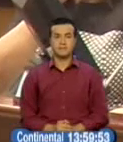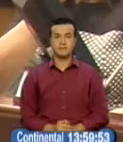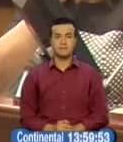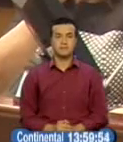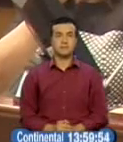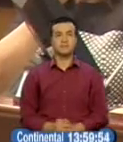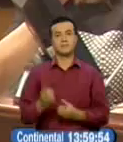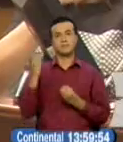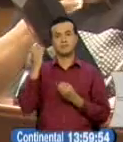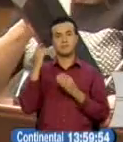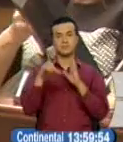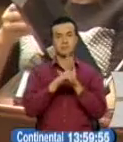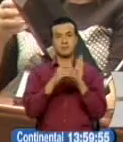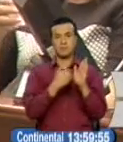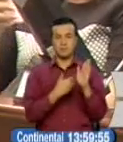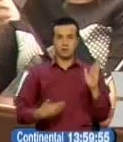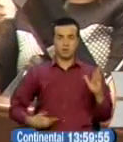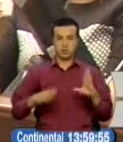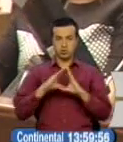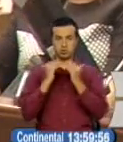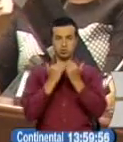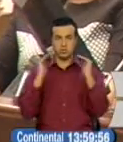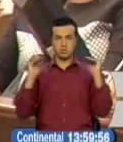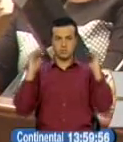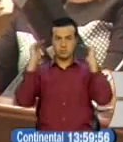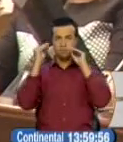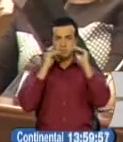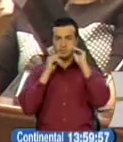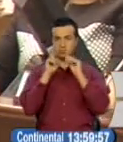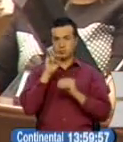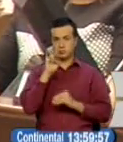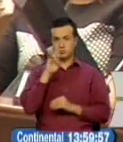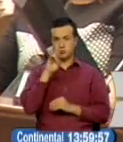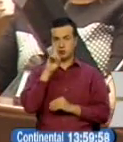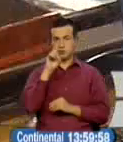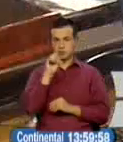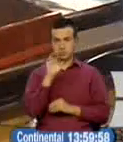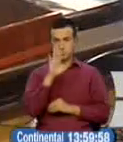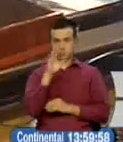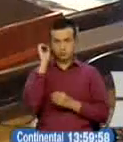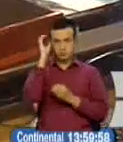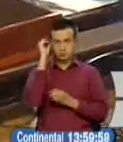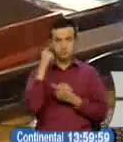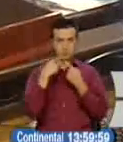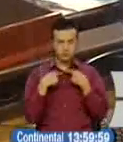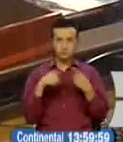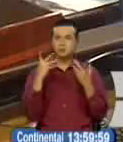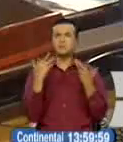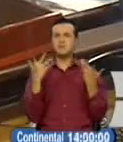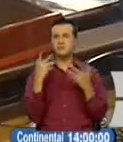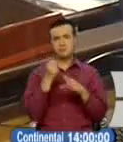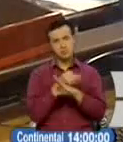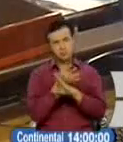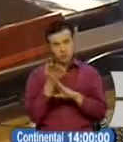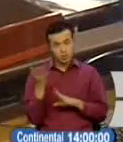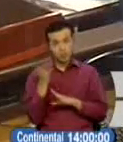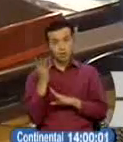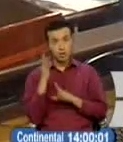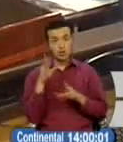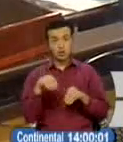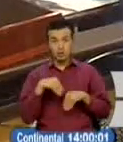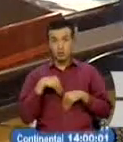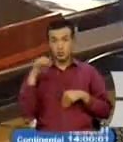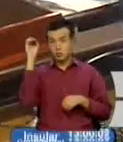El ponente de la ley y presidente de la Comisión de Soberanía Alimentaria, Ricardo Zambrano, en su exposición, explicaba el por qué se sugería al Pleno el allanamiento